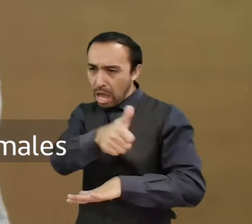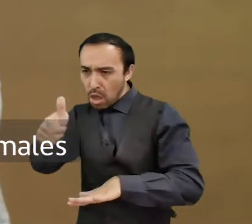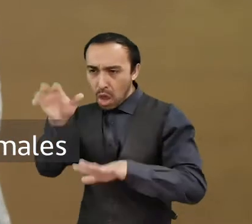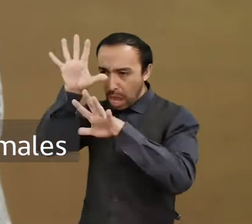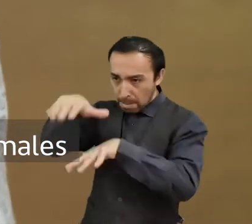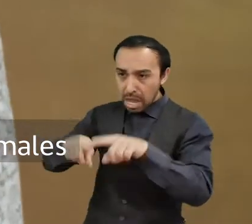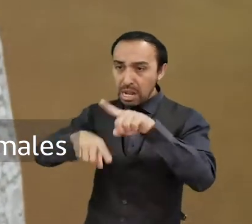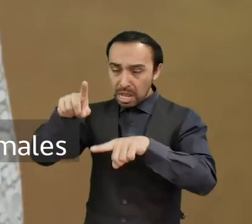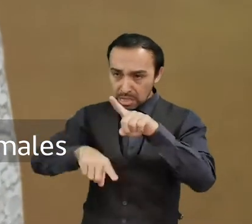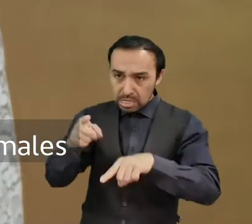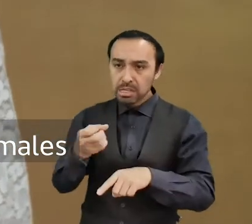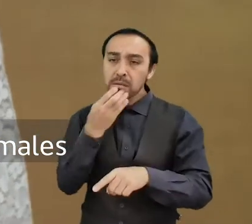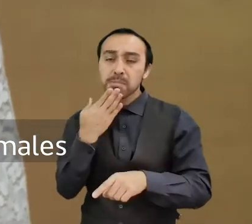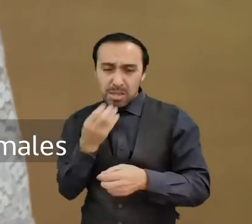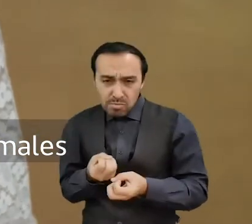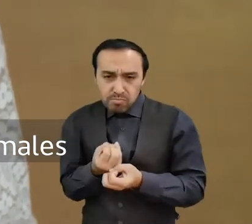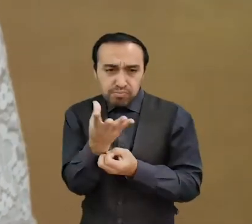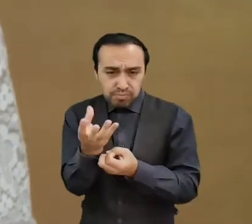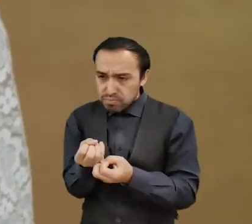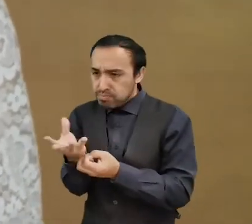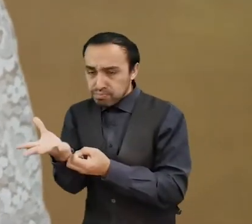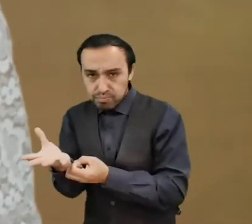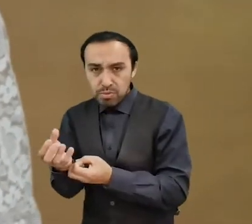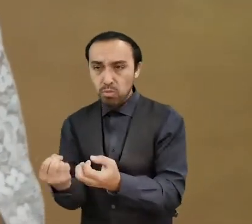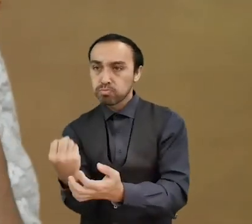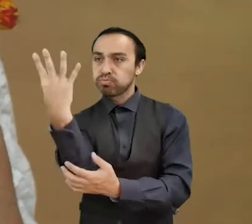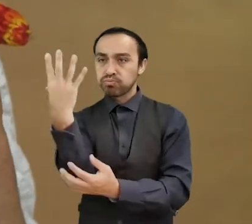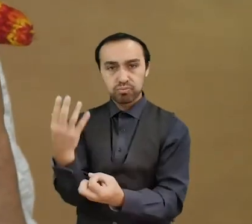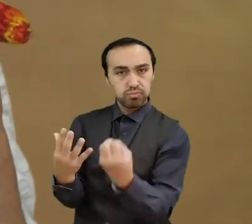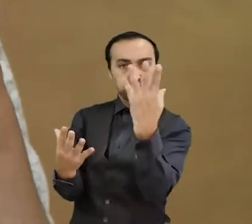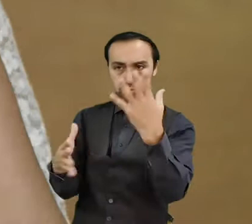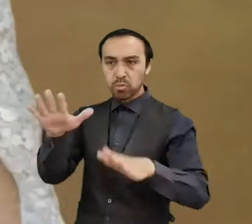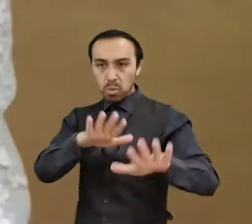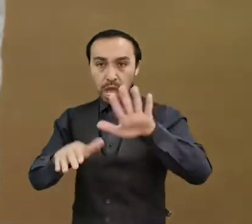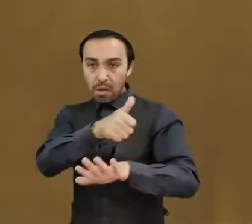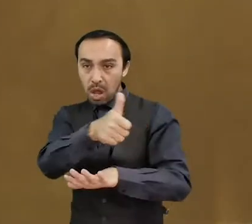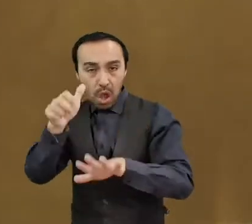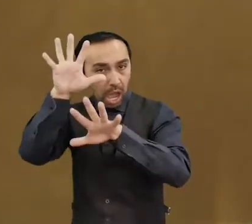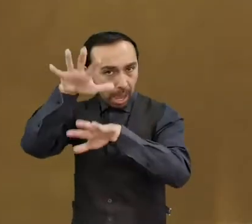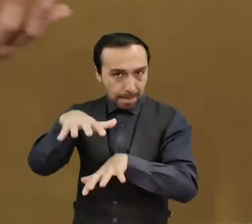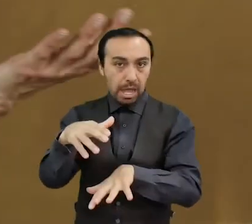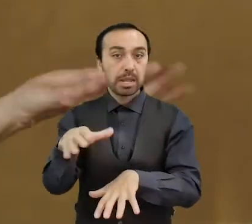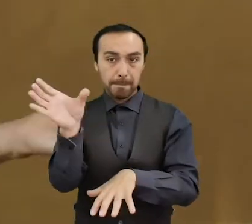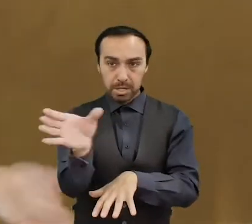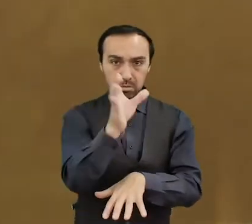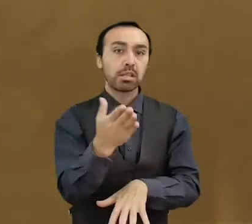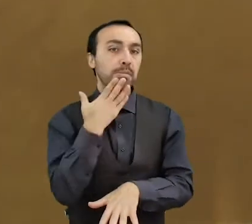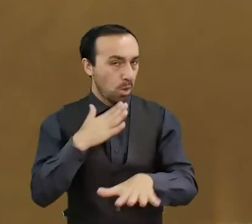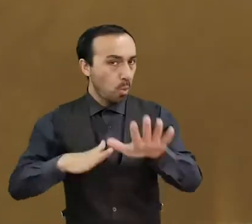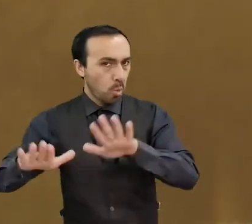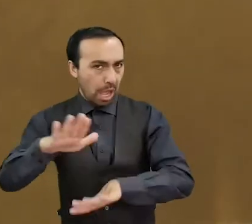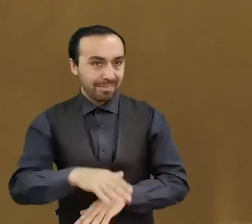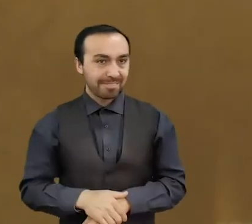en la tierra también cuidaba de los animales y por supuesto de los hombres ambas eran muy